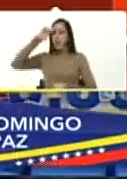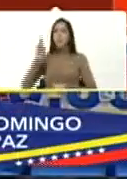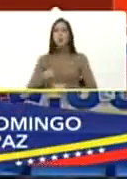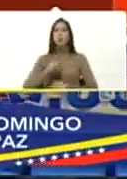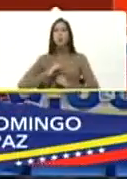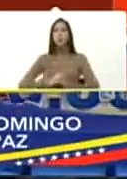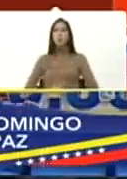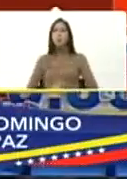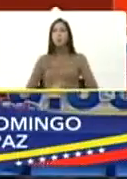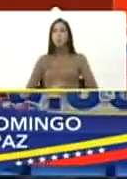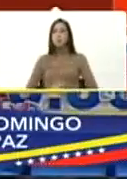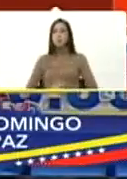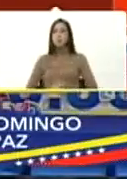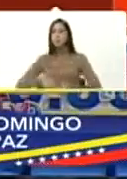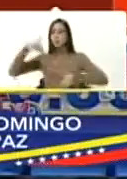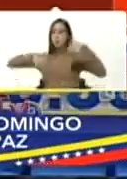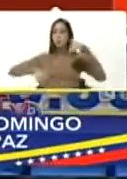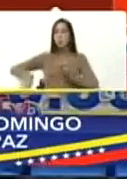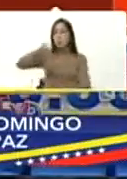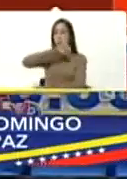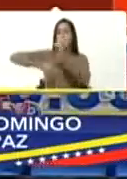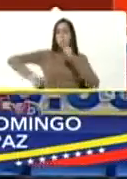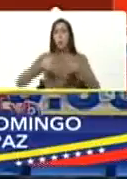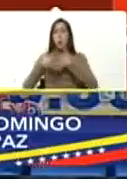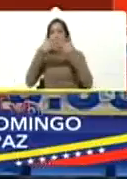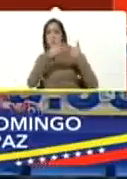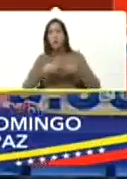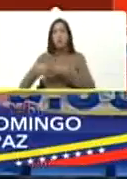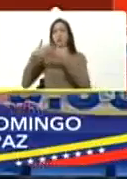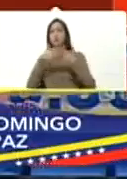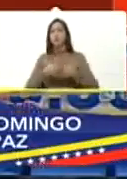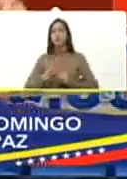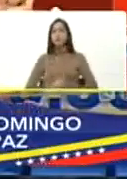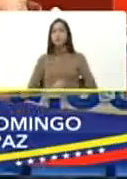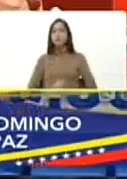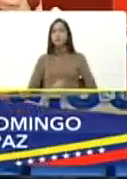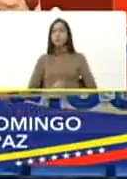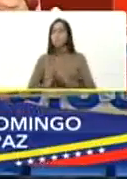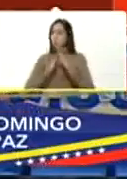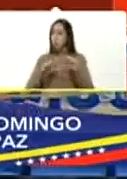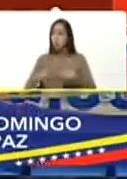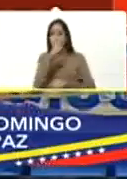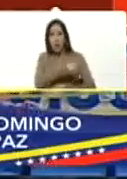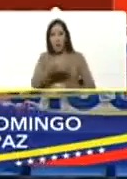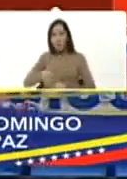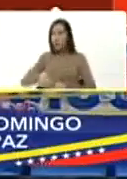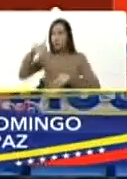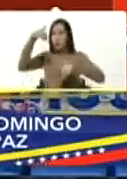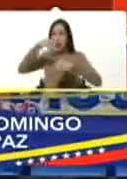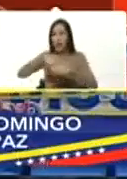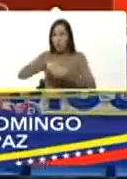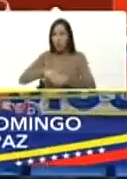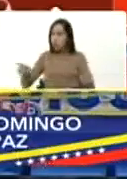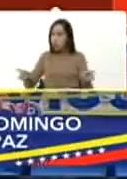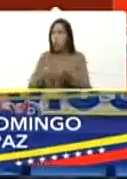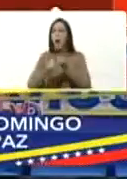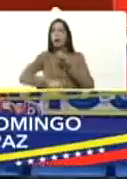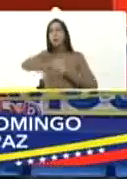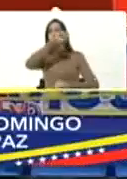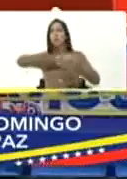pueblo, a votar contra el imperialismo norteamericano. Todo el que vote el domingo vota contra